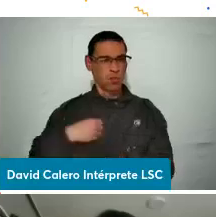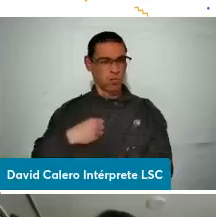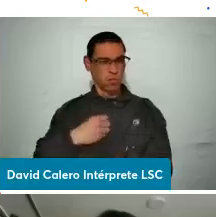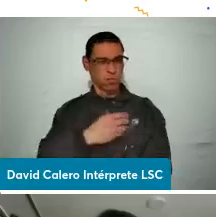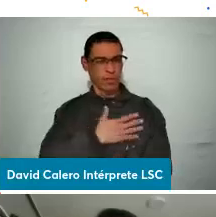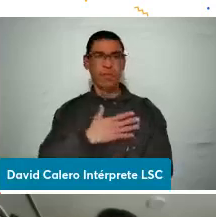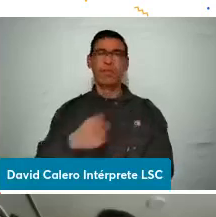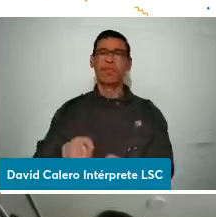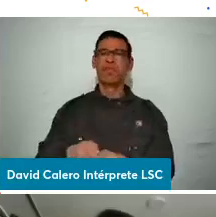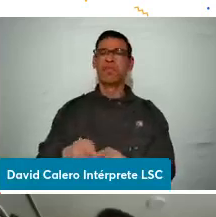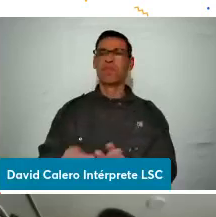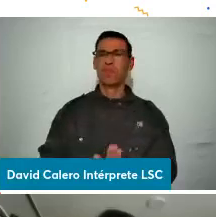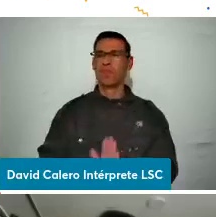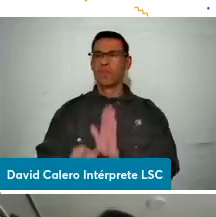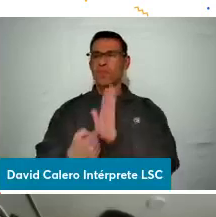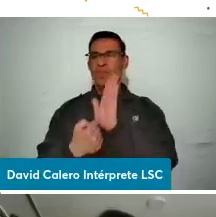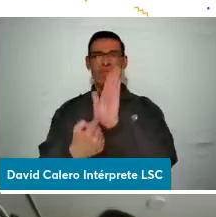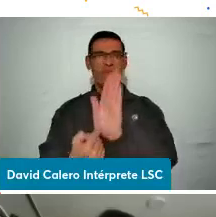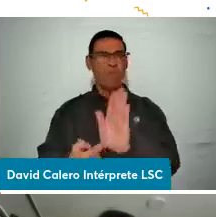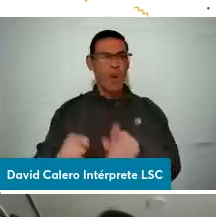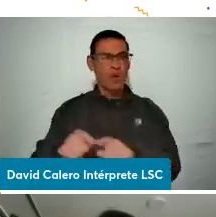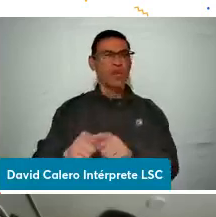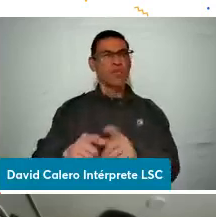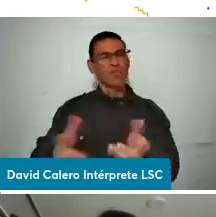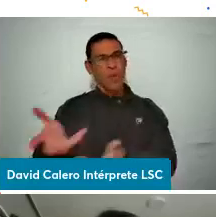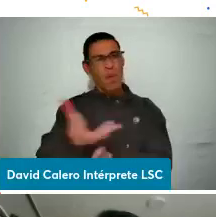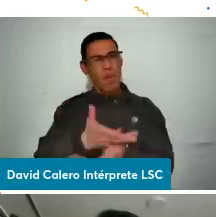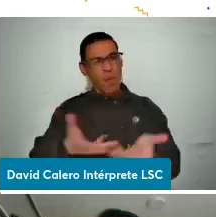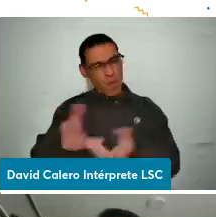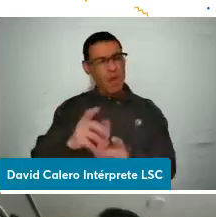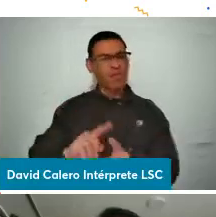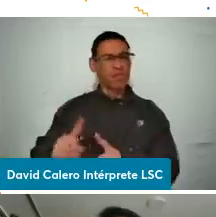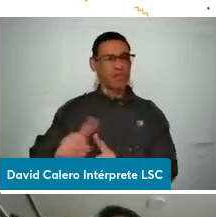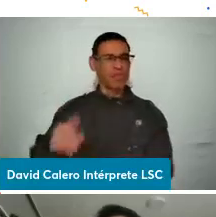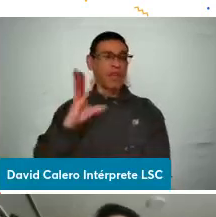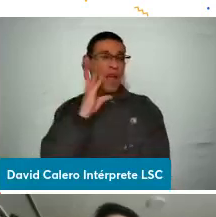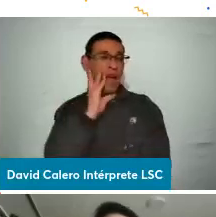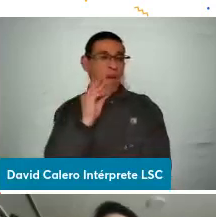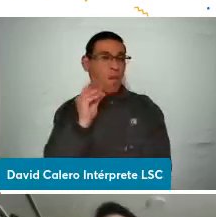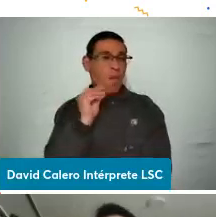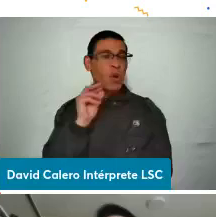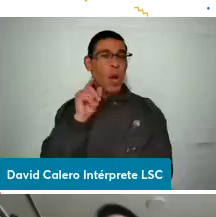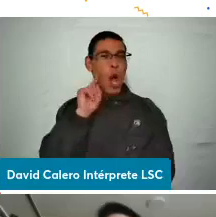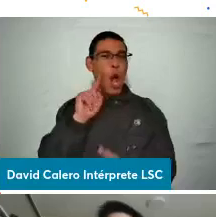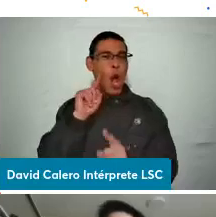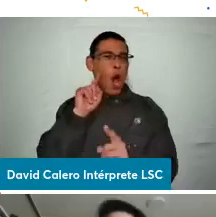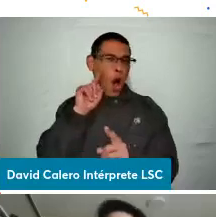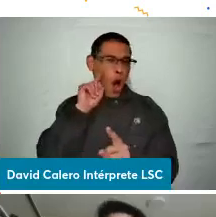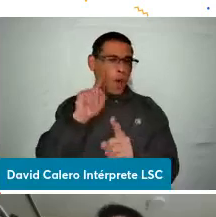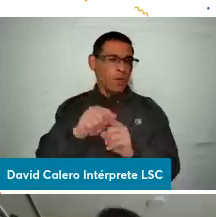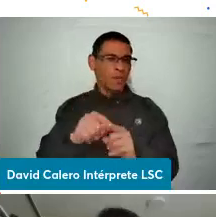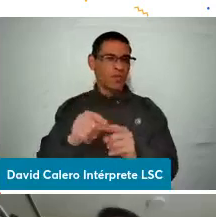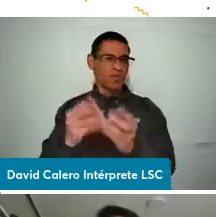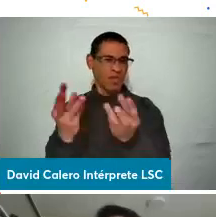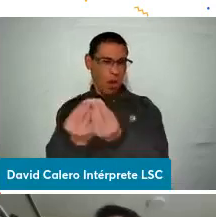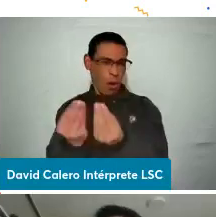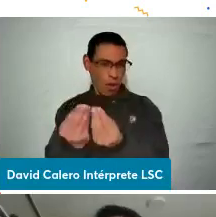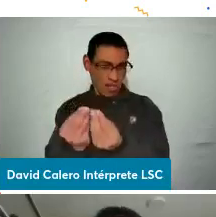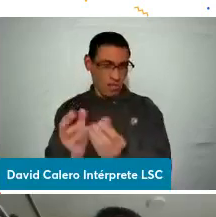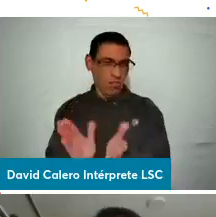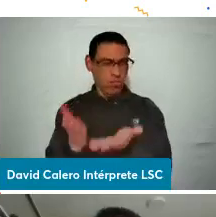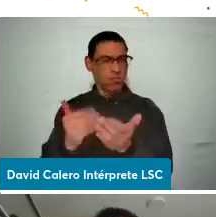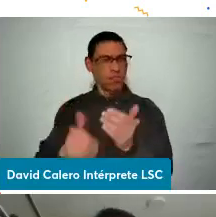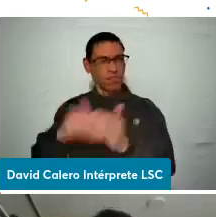exponer, socializar nuestra experiencia para que de pronto motive a otros compañeros a ejercer estrategias